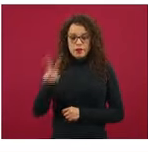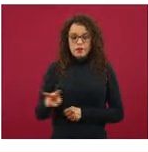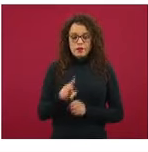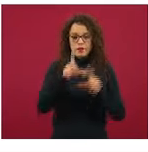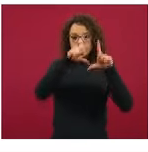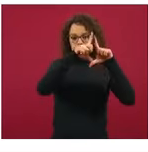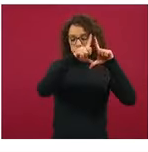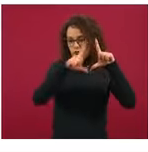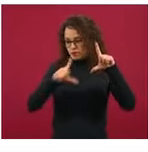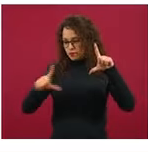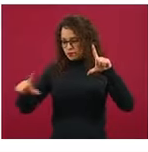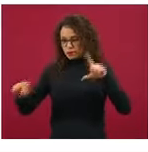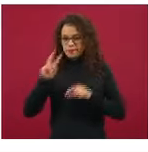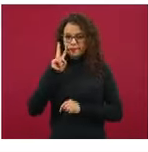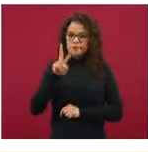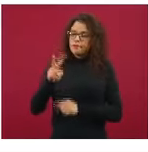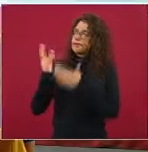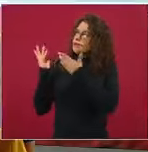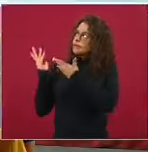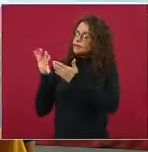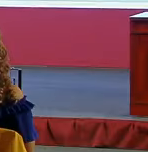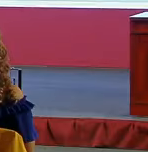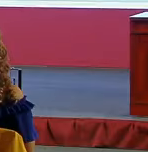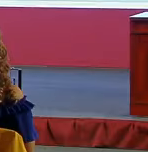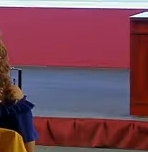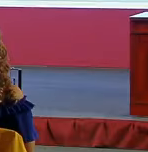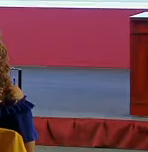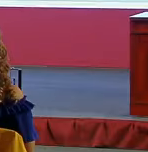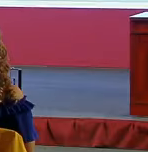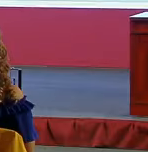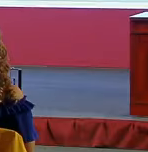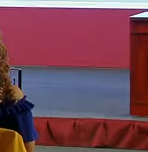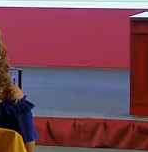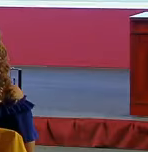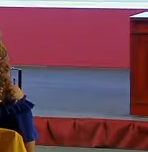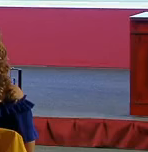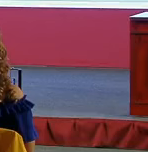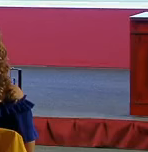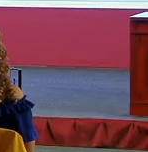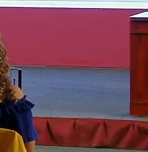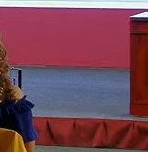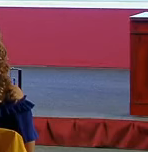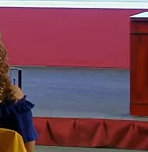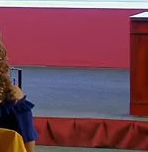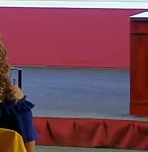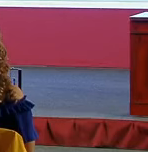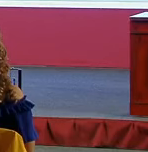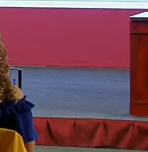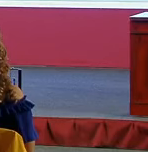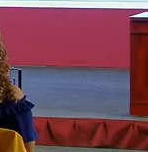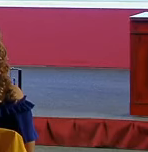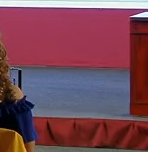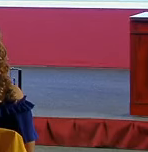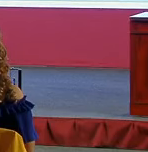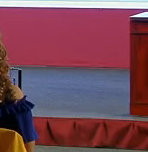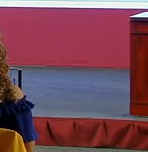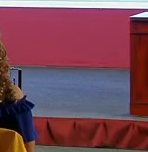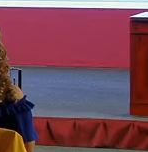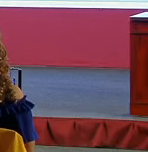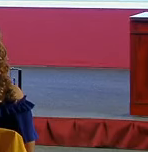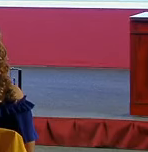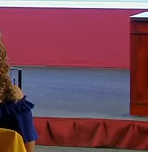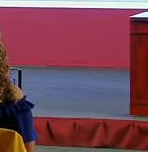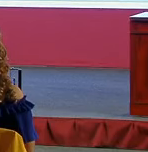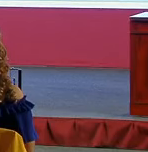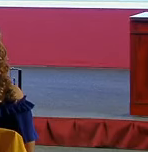estos profesionales de la salud que lamentablemente fallecieron por cada una de las entidades federativas, y aquí podemos ver nuevamente